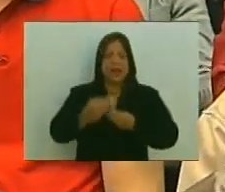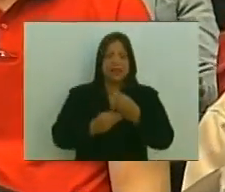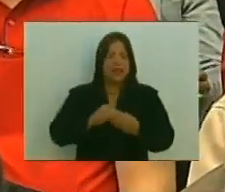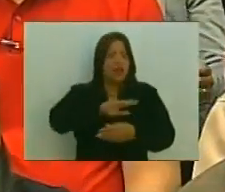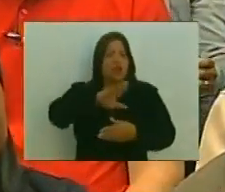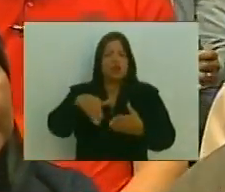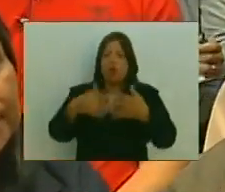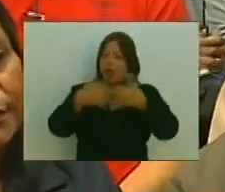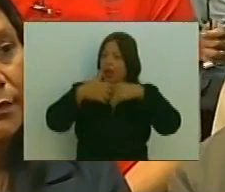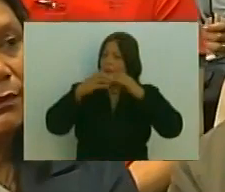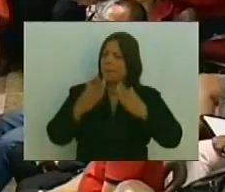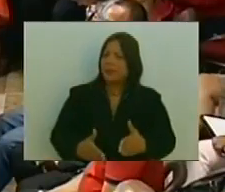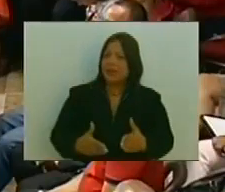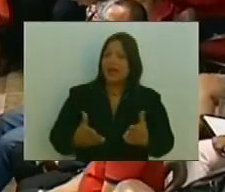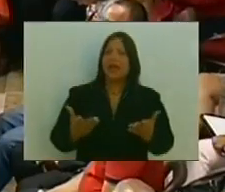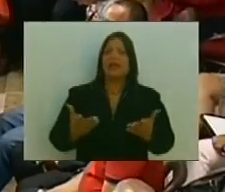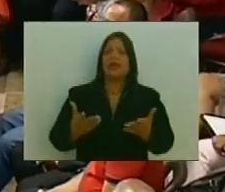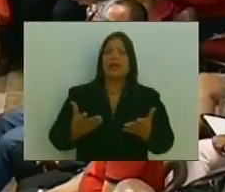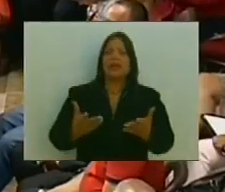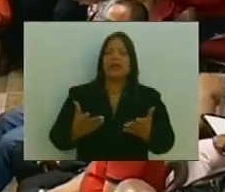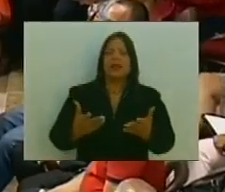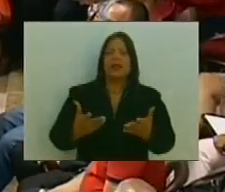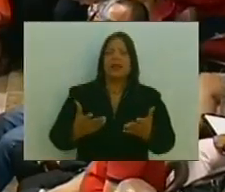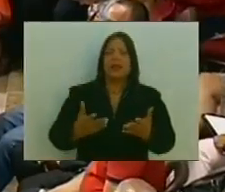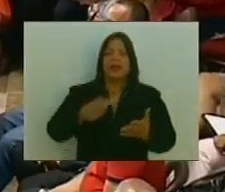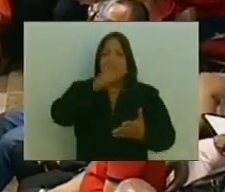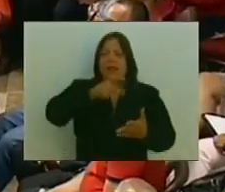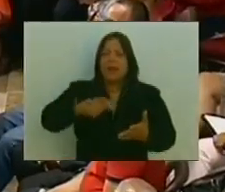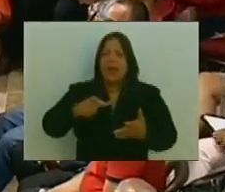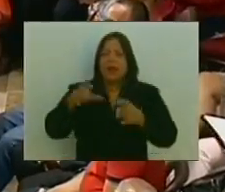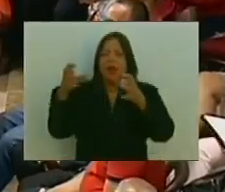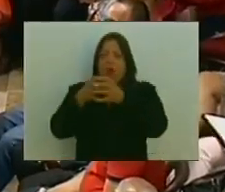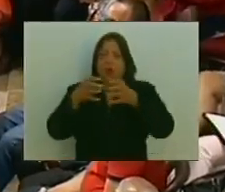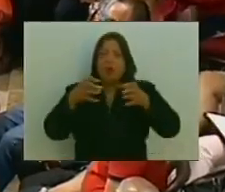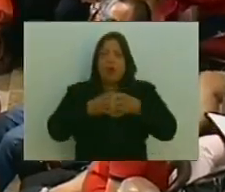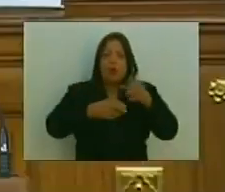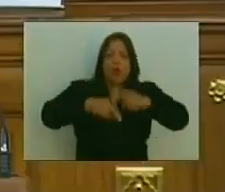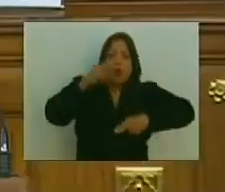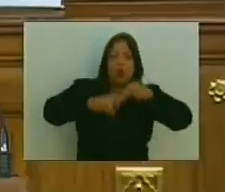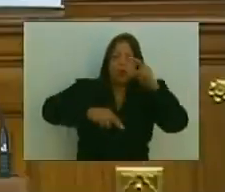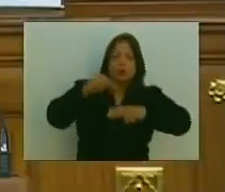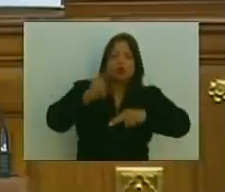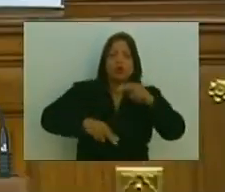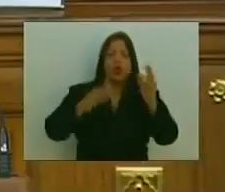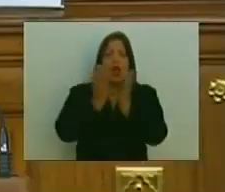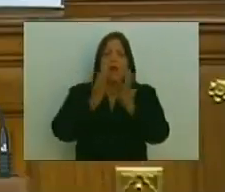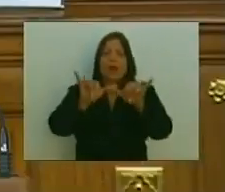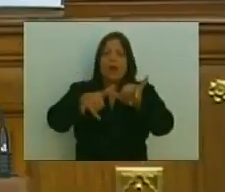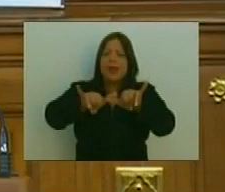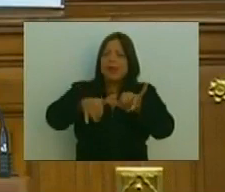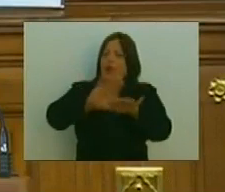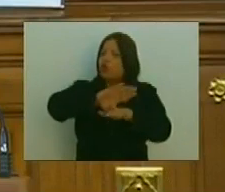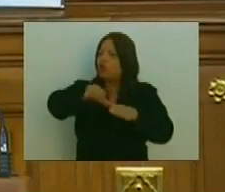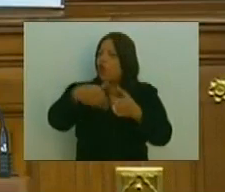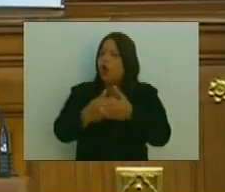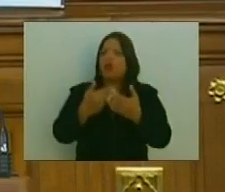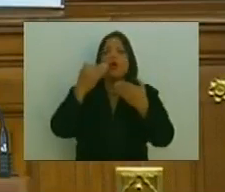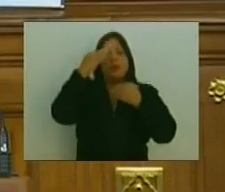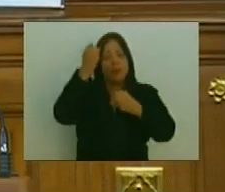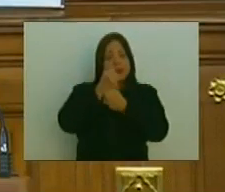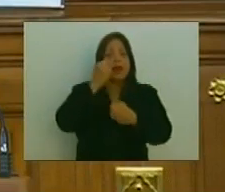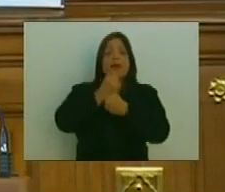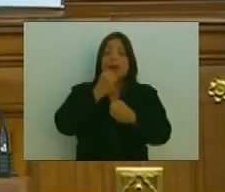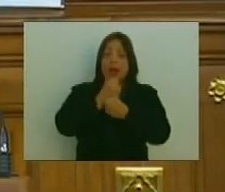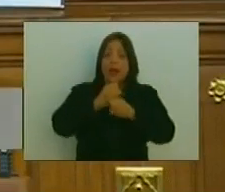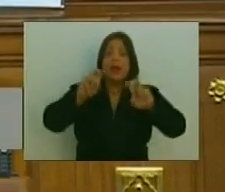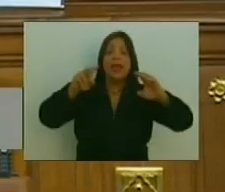los empresarios, las cámaras, sobre todo de la construcción, el colegio de ingenieros, todos tenemos que estar para la tarea. Y por eso en